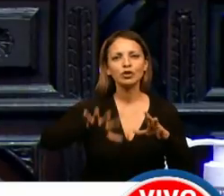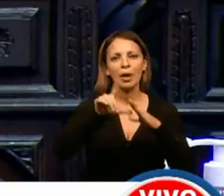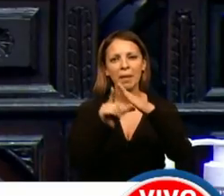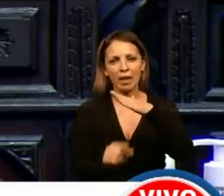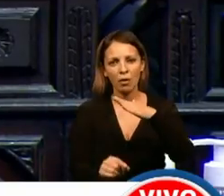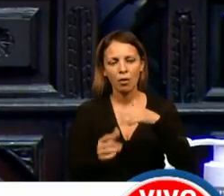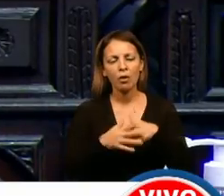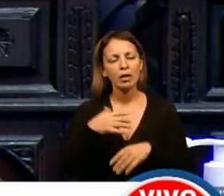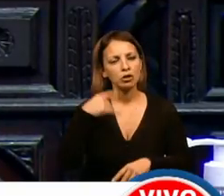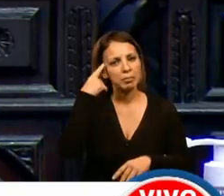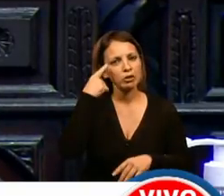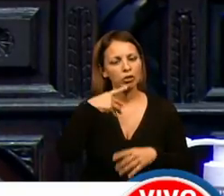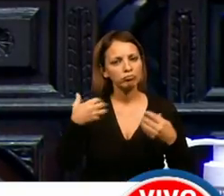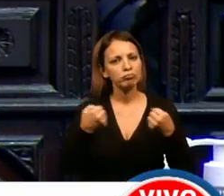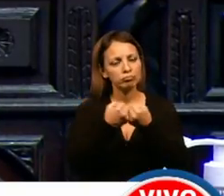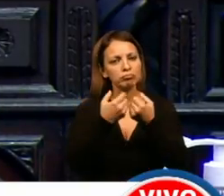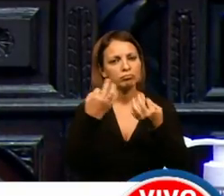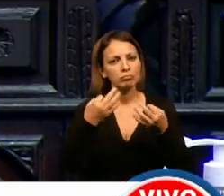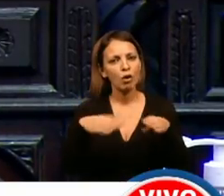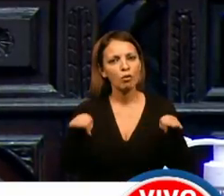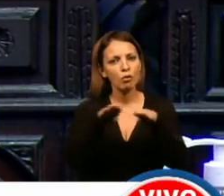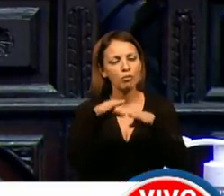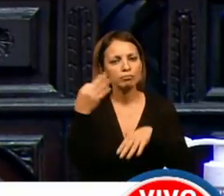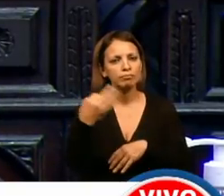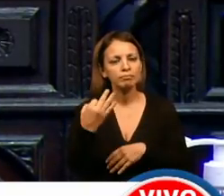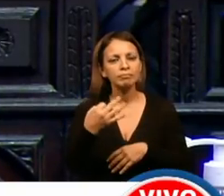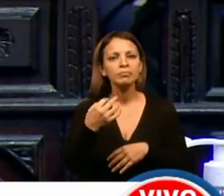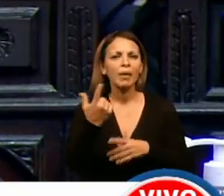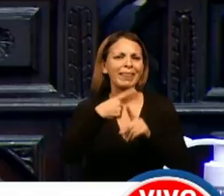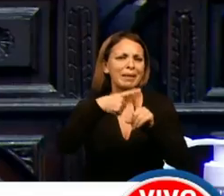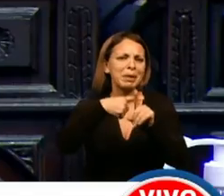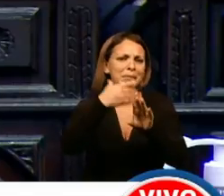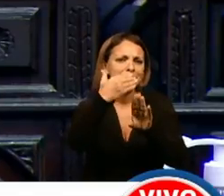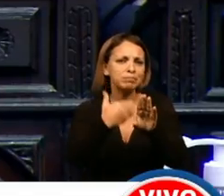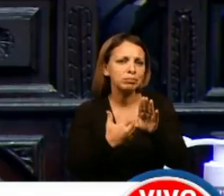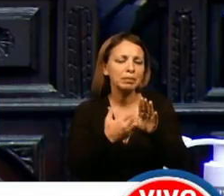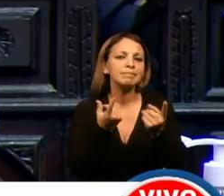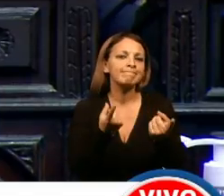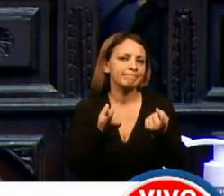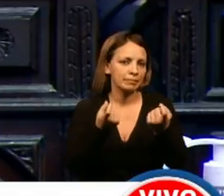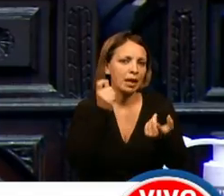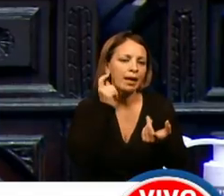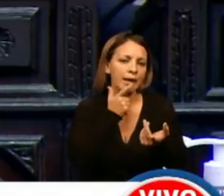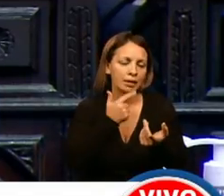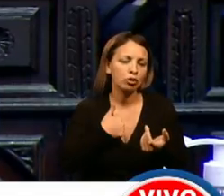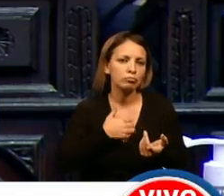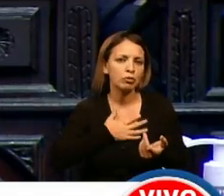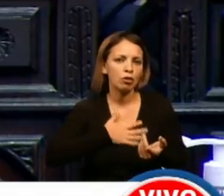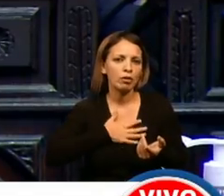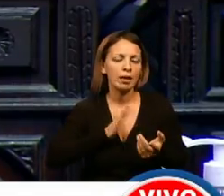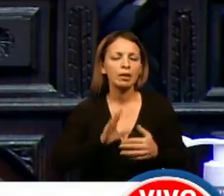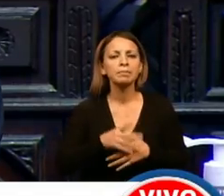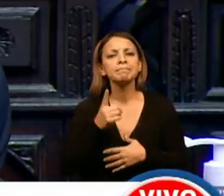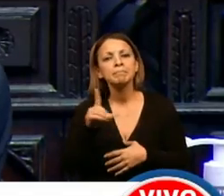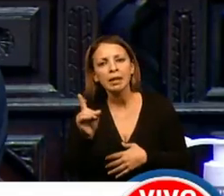lo creo justo las temperaturas extremas hacen que sea absolutamente necesario entonces celebro tengo